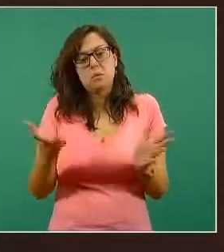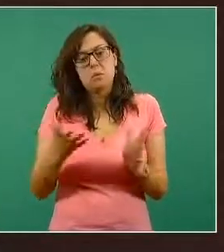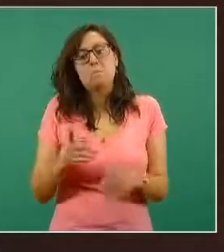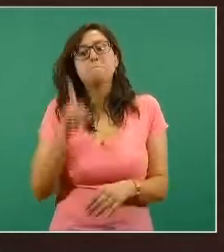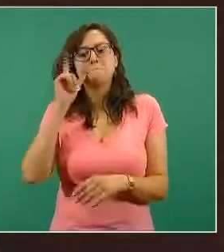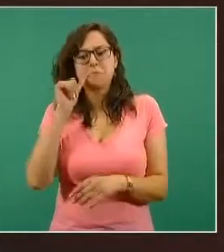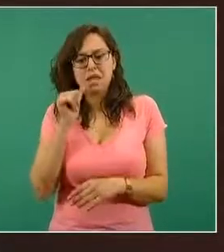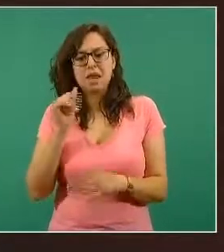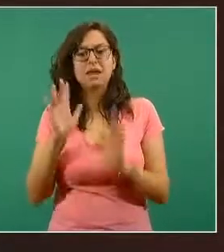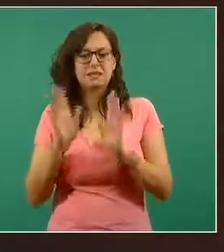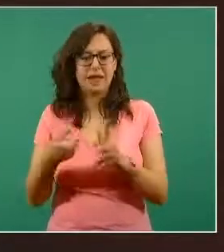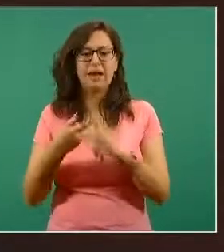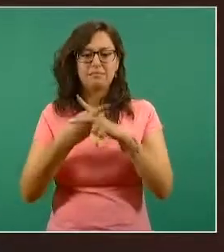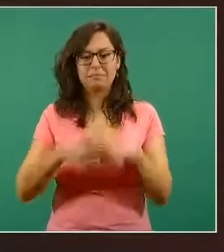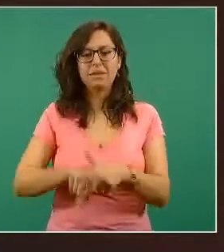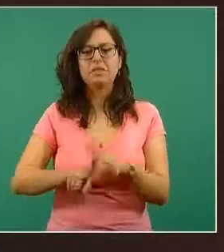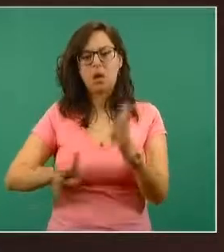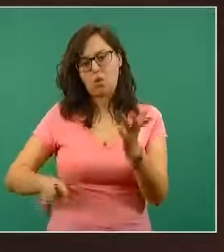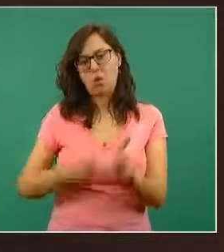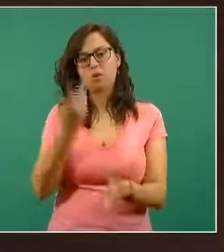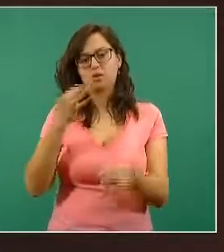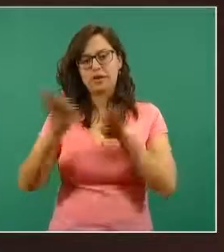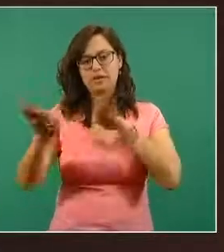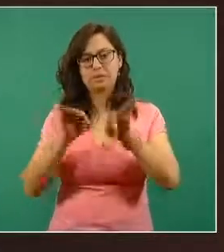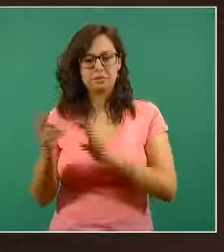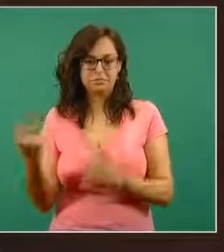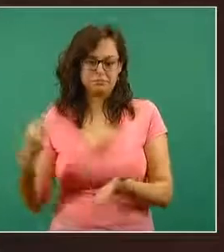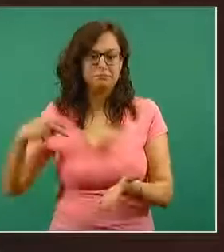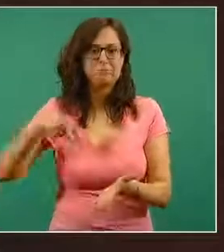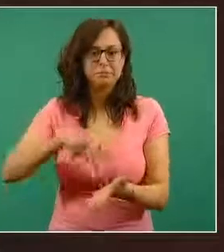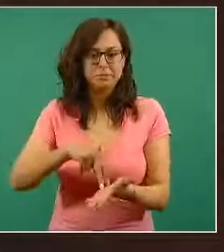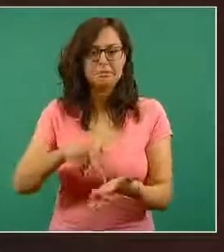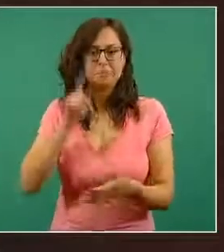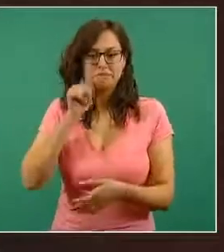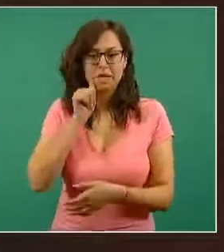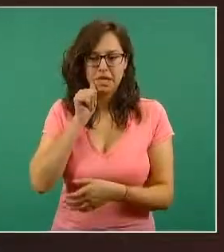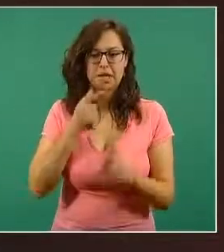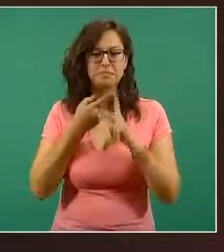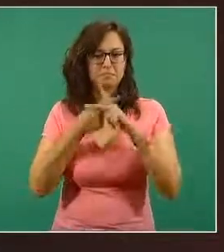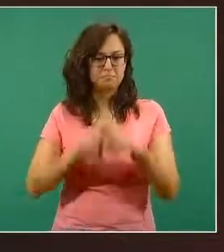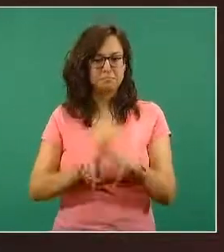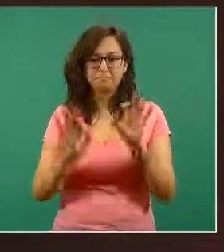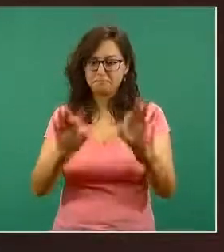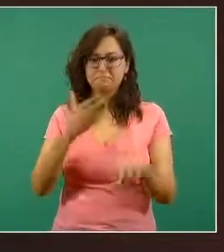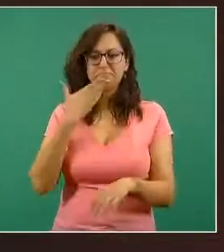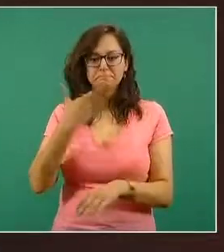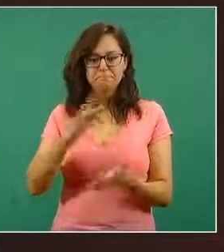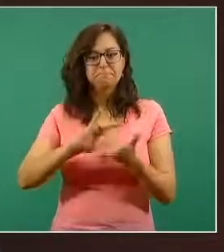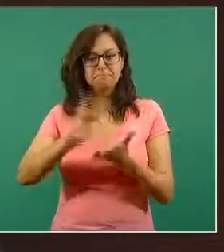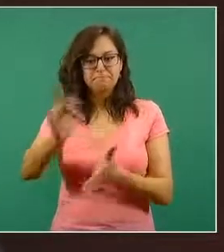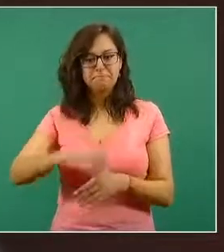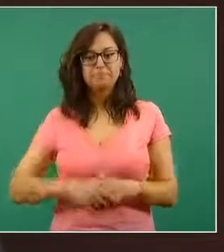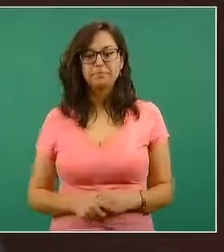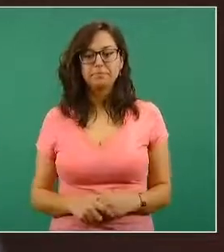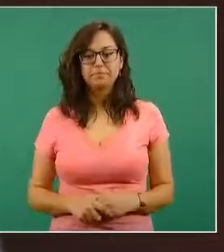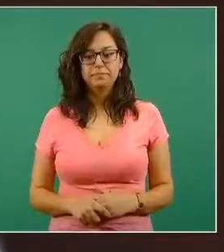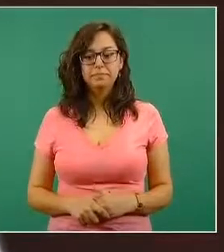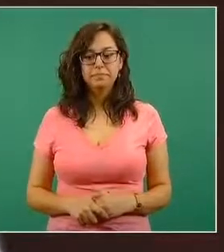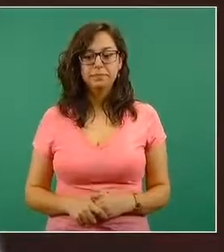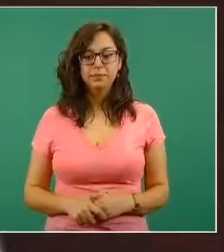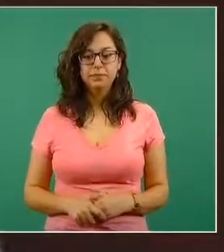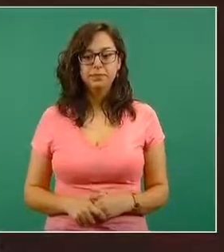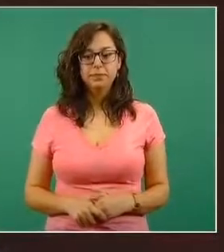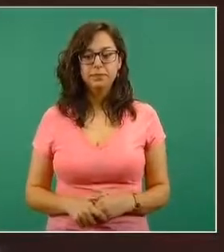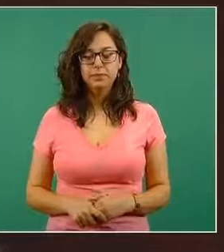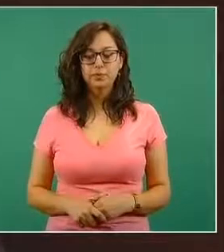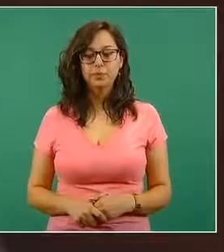me incorporo a las actividades rutinarias. Entonces estamos perfecto. Gracias por el interés. En cuanto al